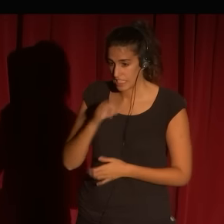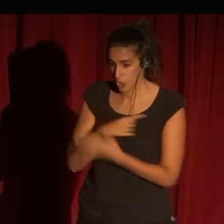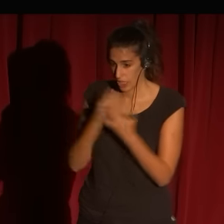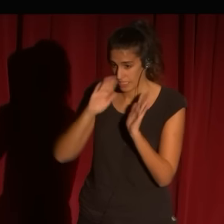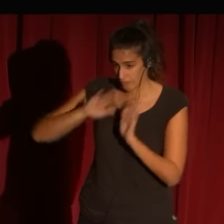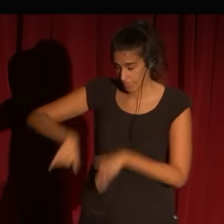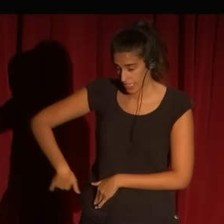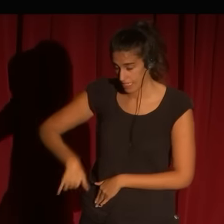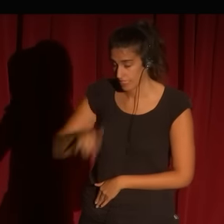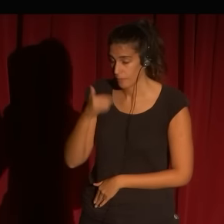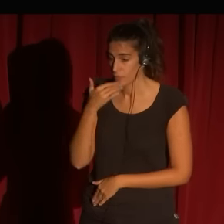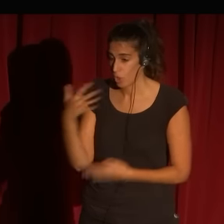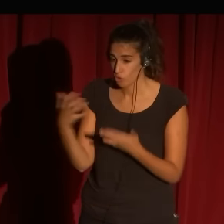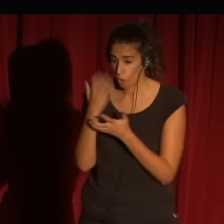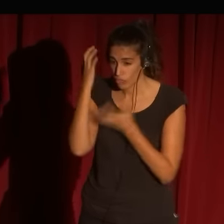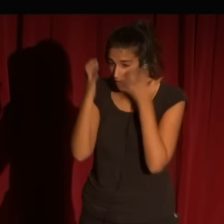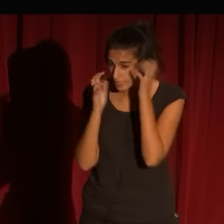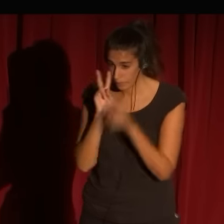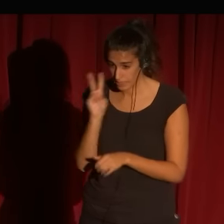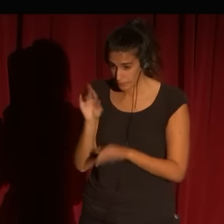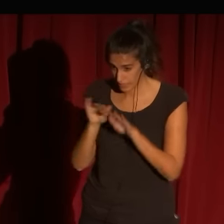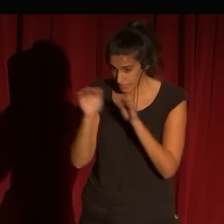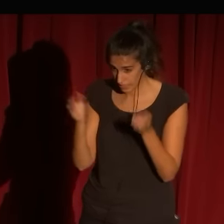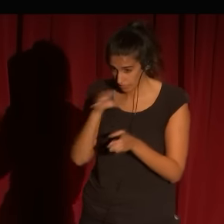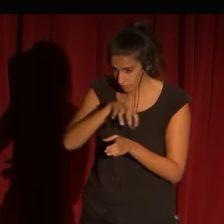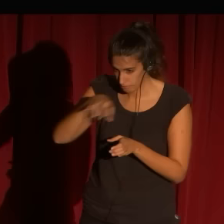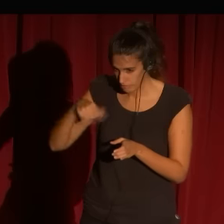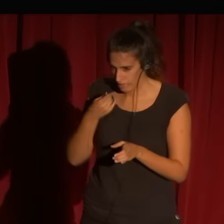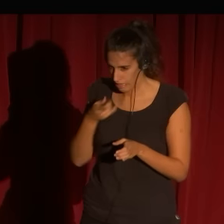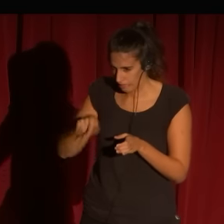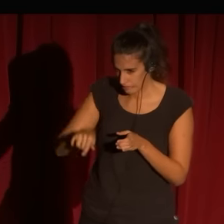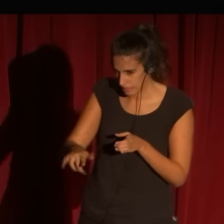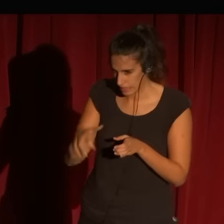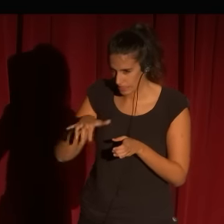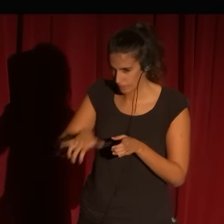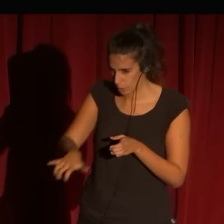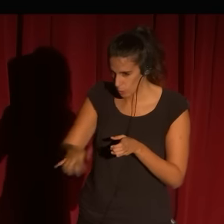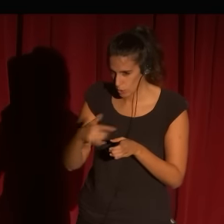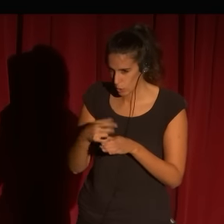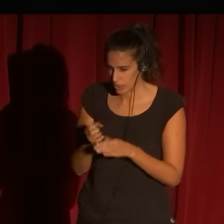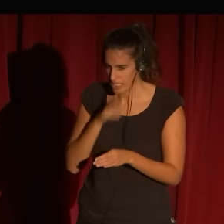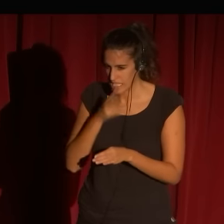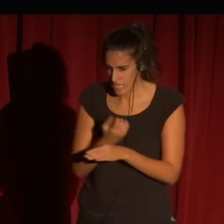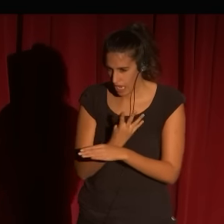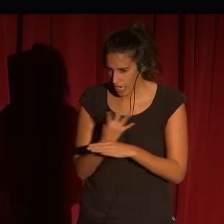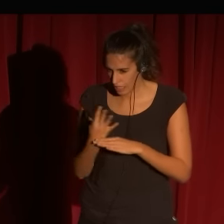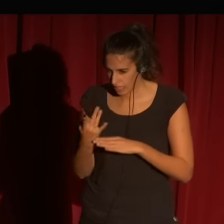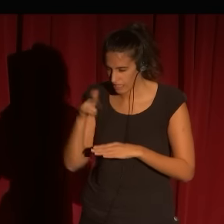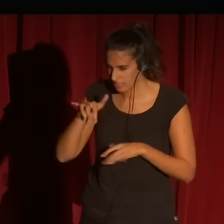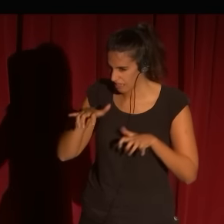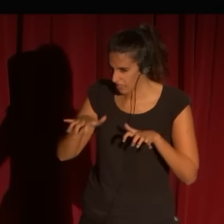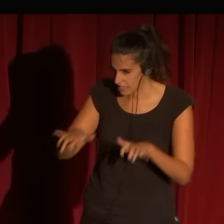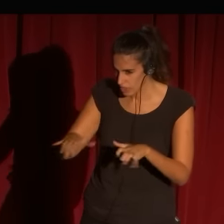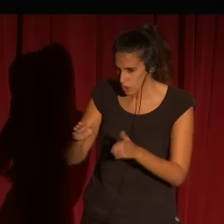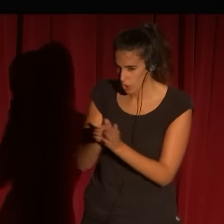también todos los animales que veis Decorando esa caja y lagartijas y moluscos y algas en los contornos y hay insectos